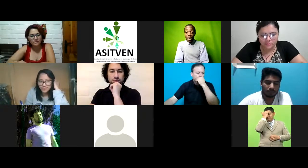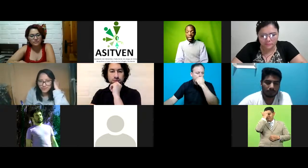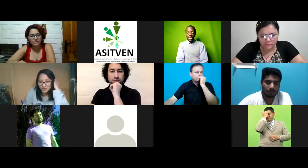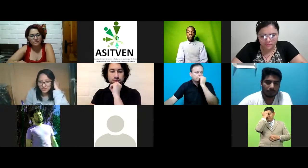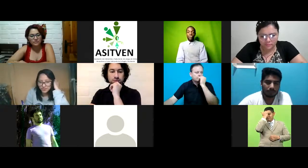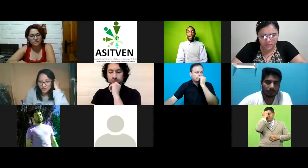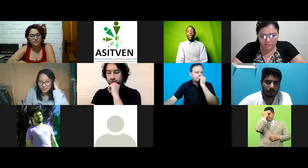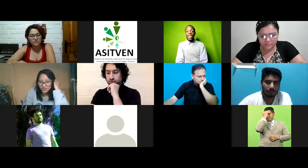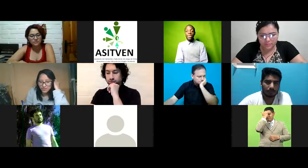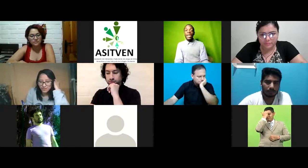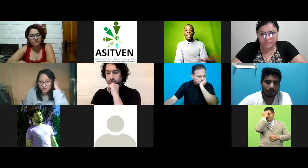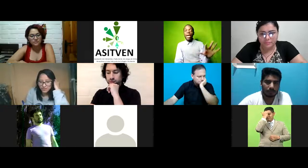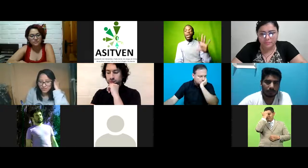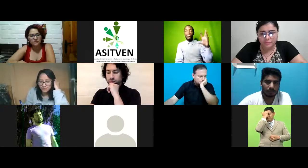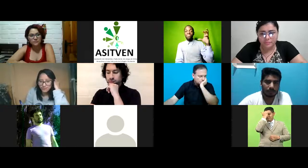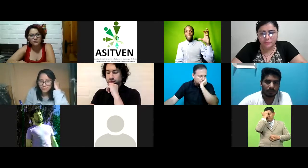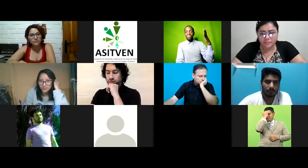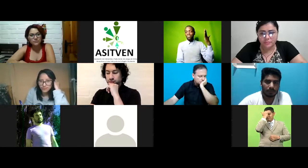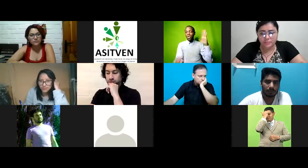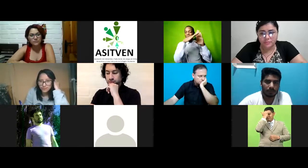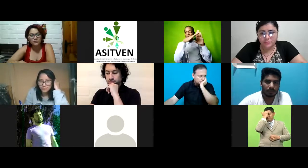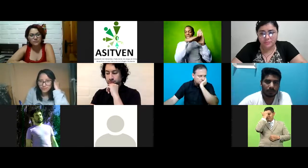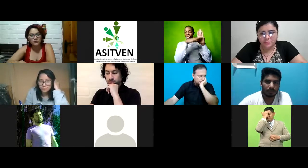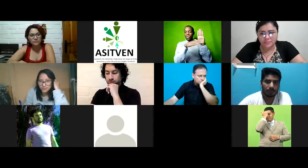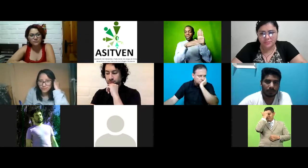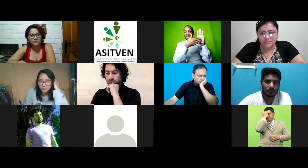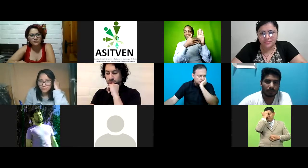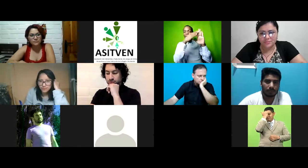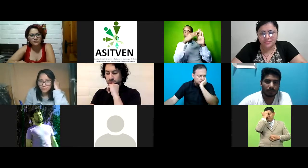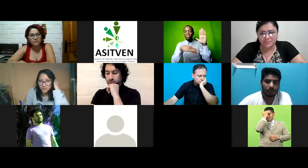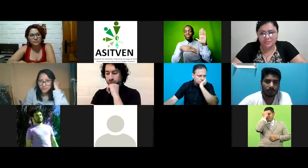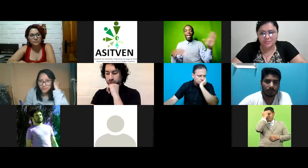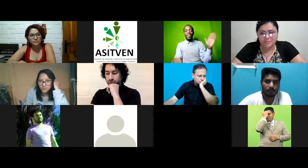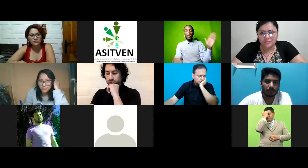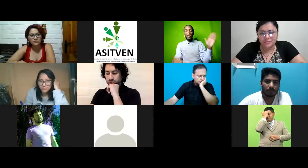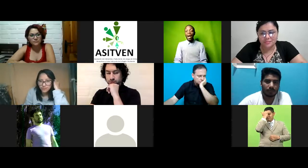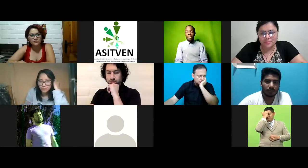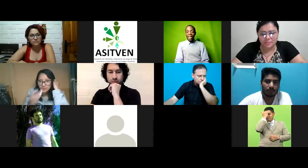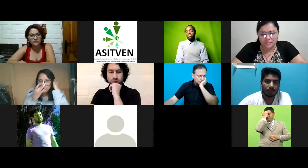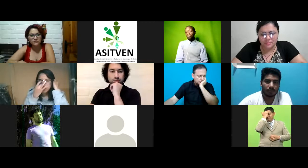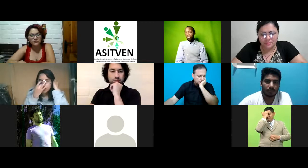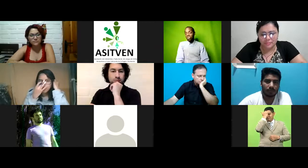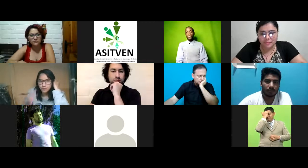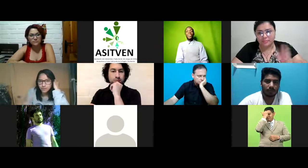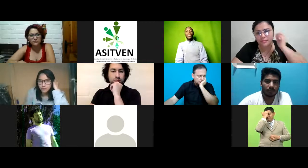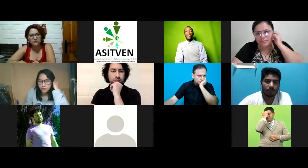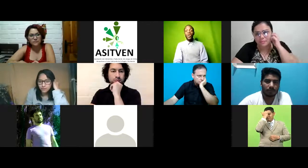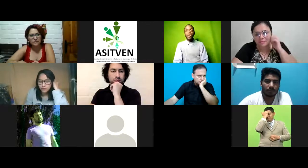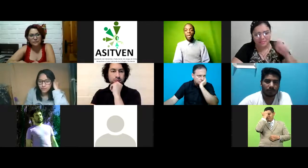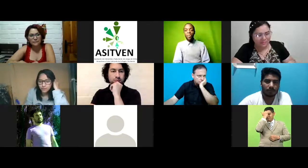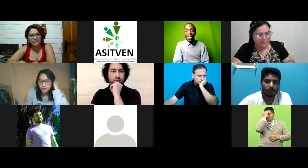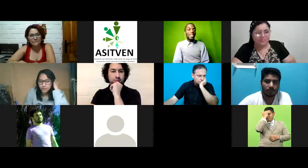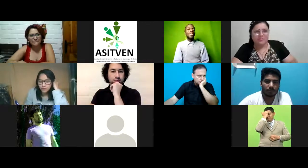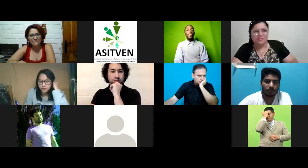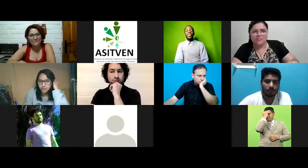valorativa, reitero, no es evaluativa. La evaluación más busca como un patrón según la norma APA, no sé, o la